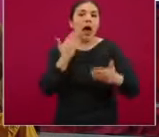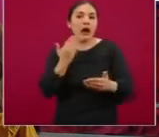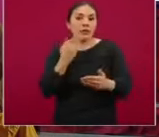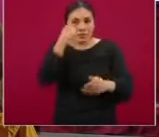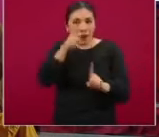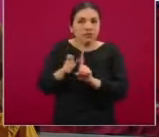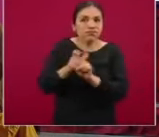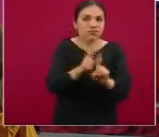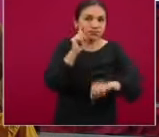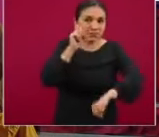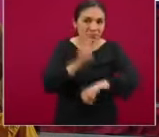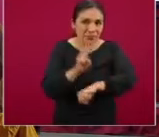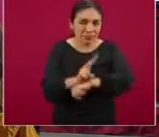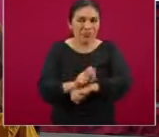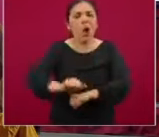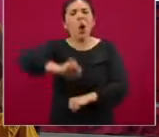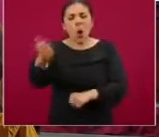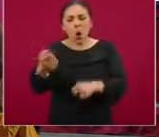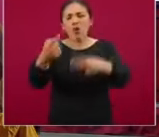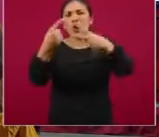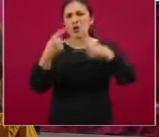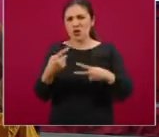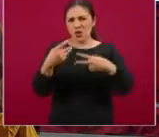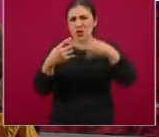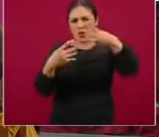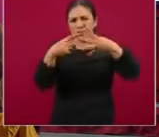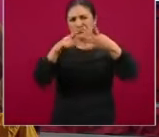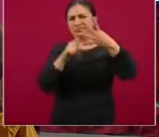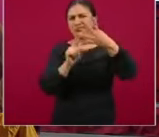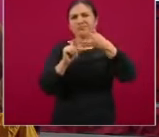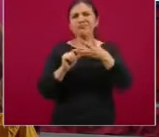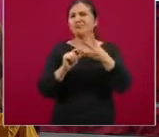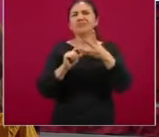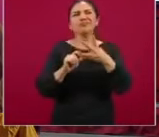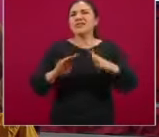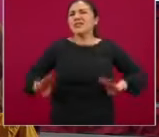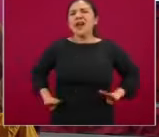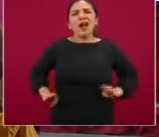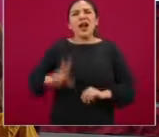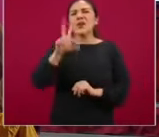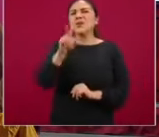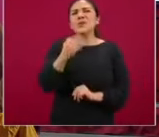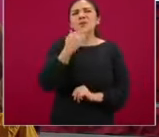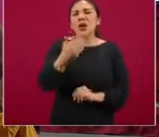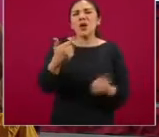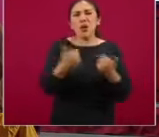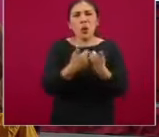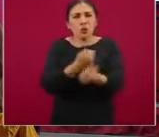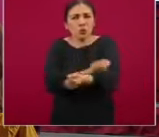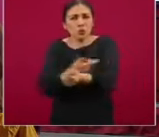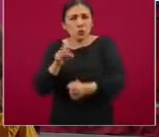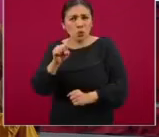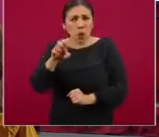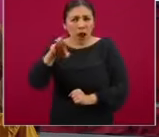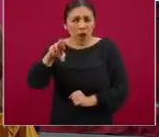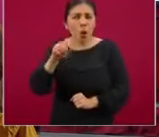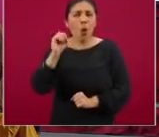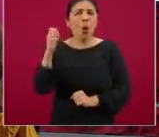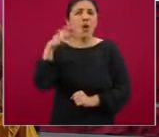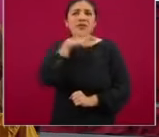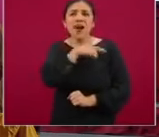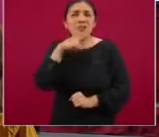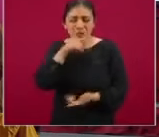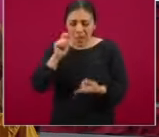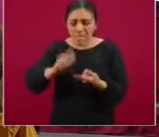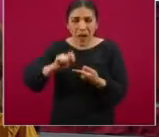contención. No así las pruebas serológicas, ni las que se toman en suero, ni las pruebas rápidas,